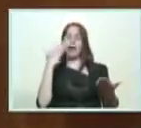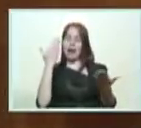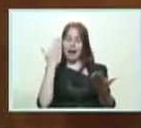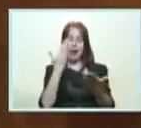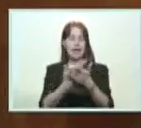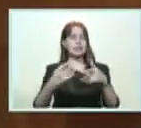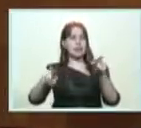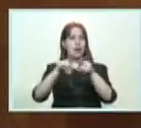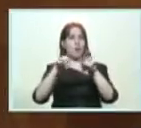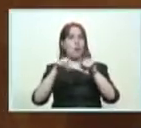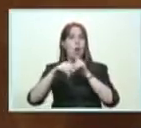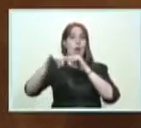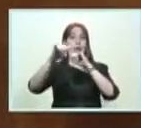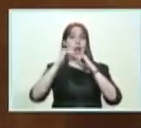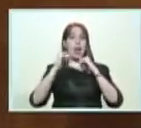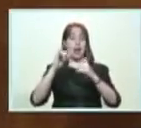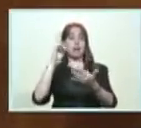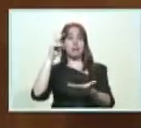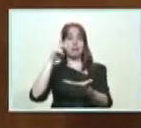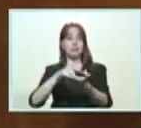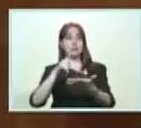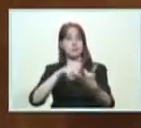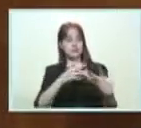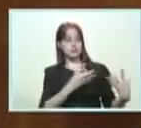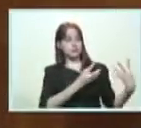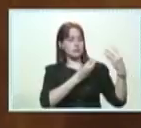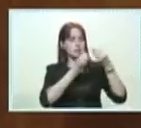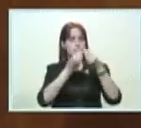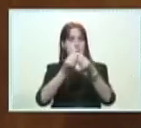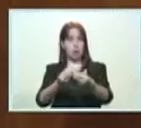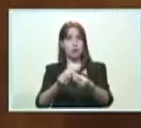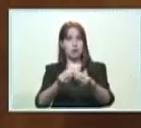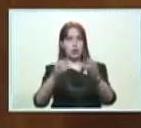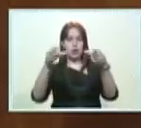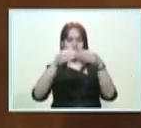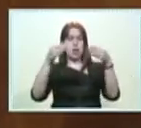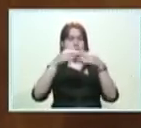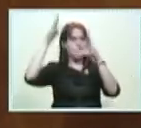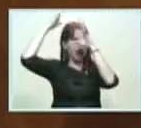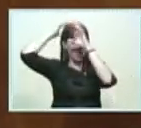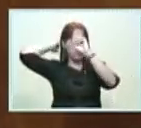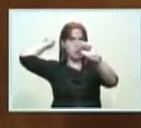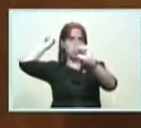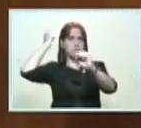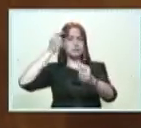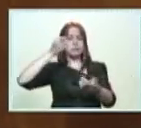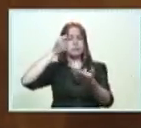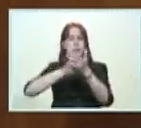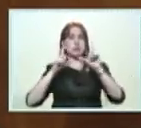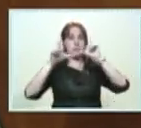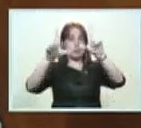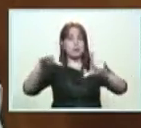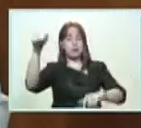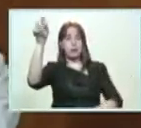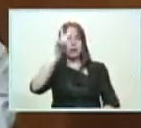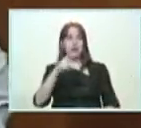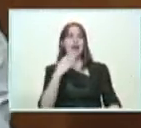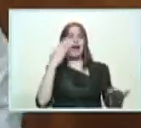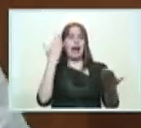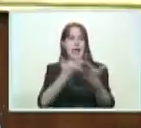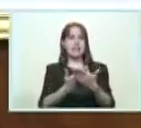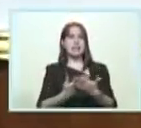Agradecemos igualmente la presencia y el acompañamiento que tuvimos del cuerpo diplomático acreditado en Venezuela. Muchas